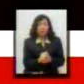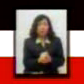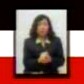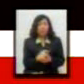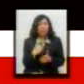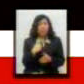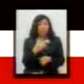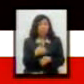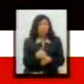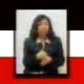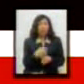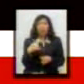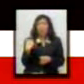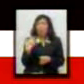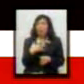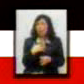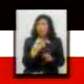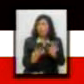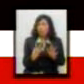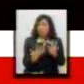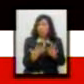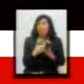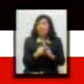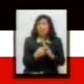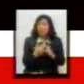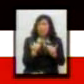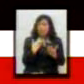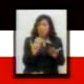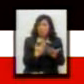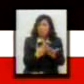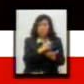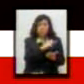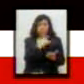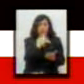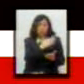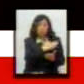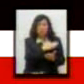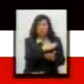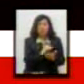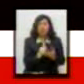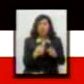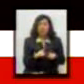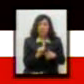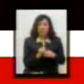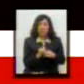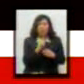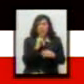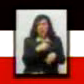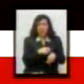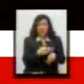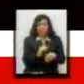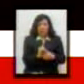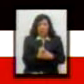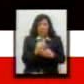adolescentes ya de 14 o 15 años recién a estudiar primer año de Secundaria cuando ya es muy tarde para